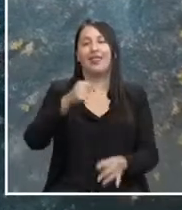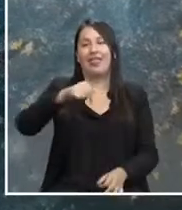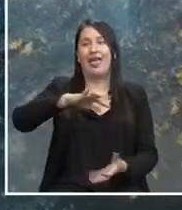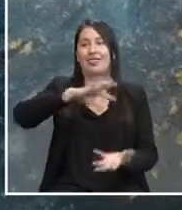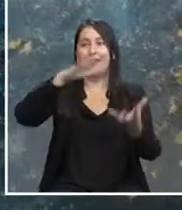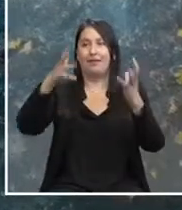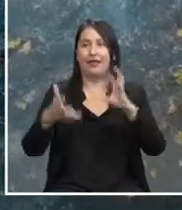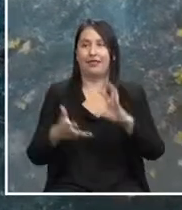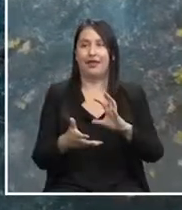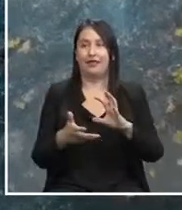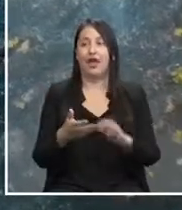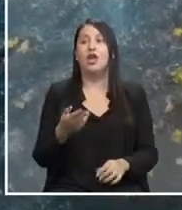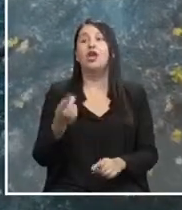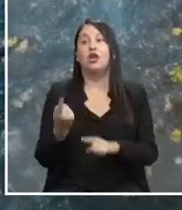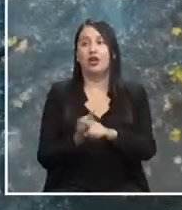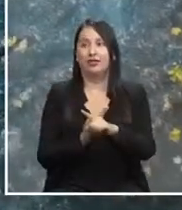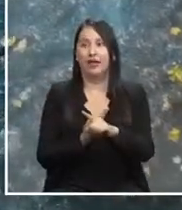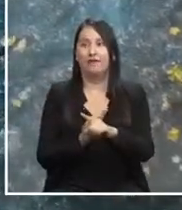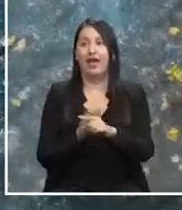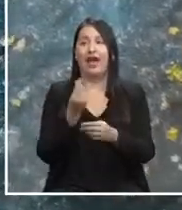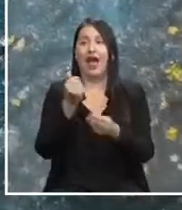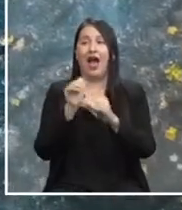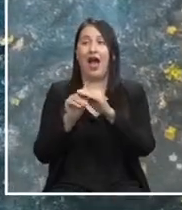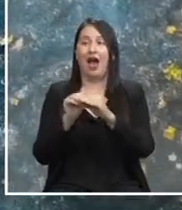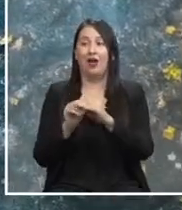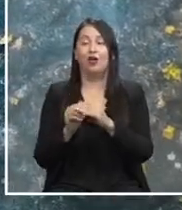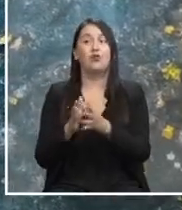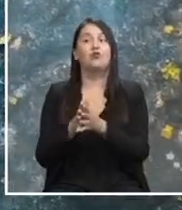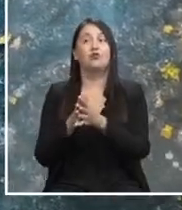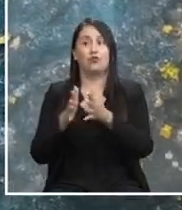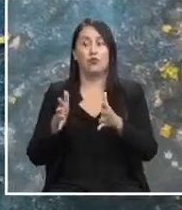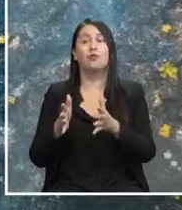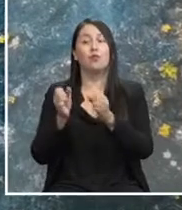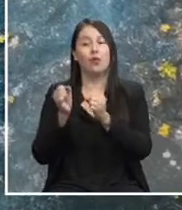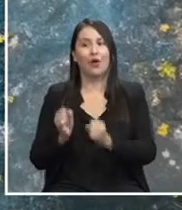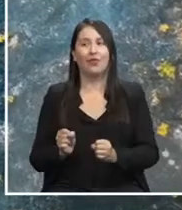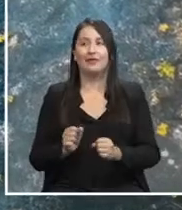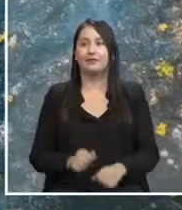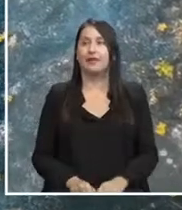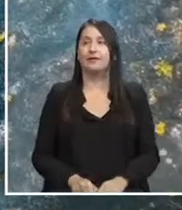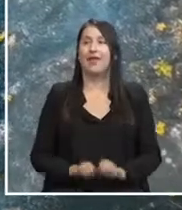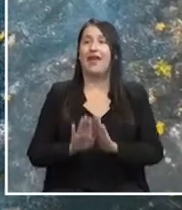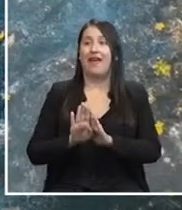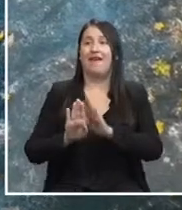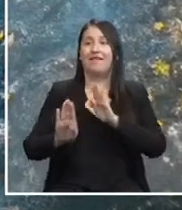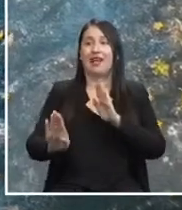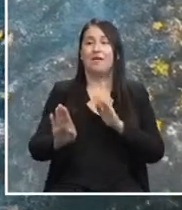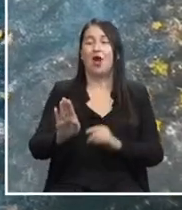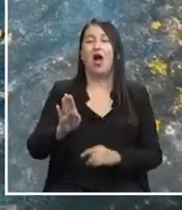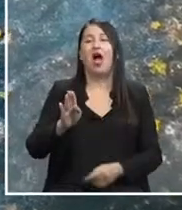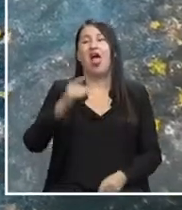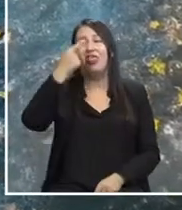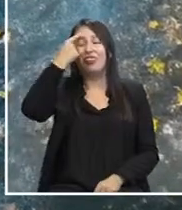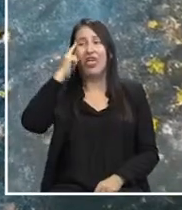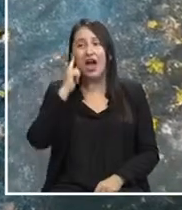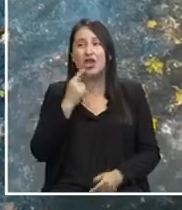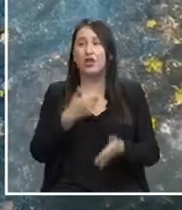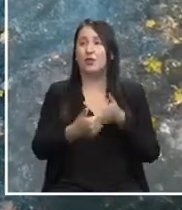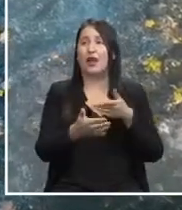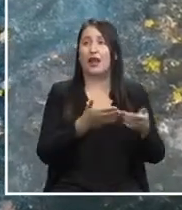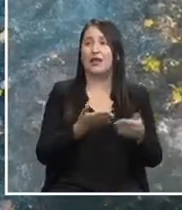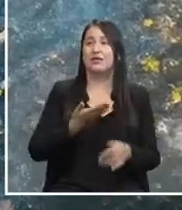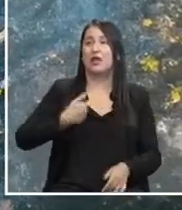Y, nuevamente, los ahorros serían enormes. Evitaríamos daños a la naturaleza, a nuestras